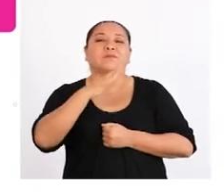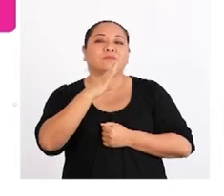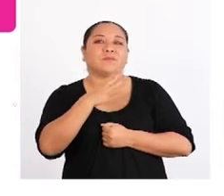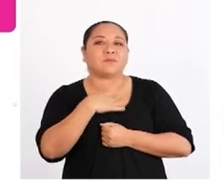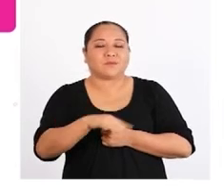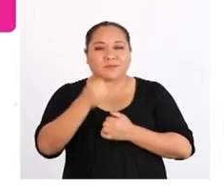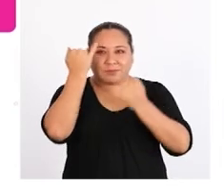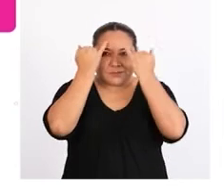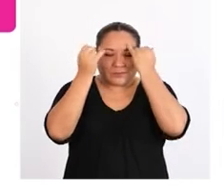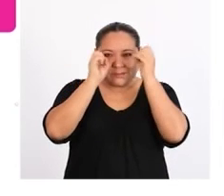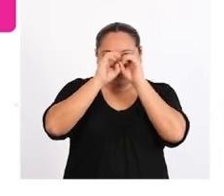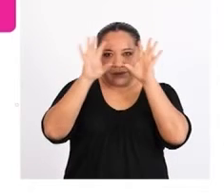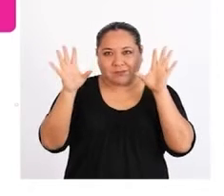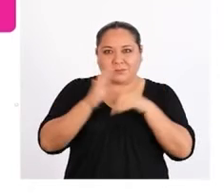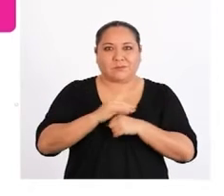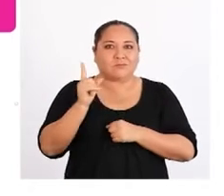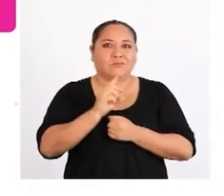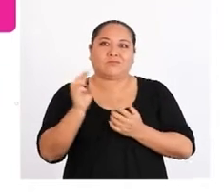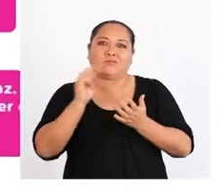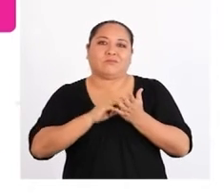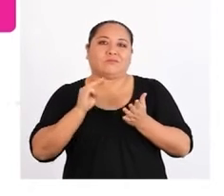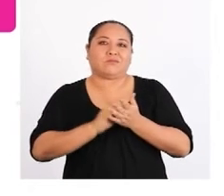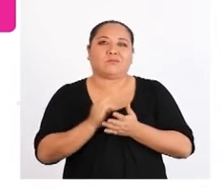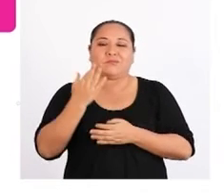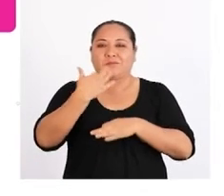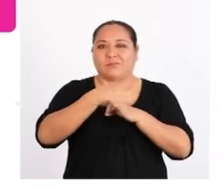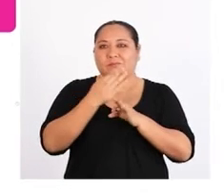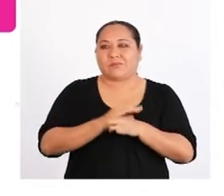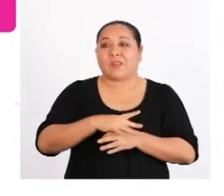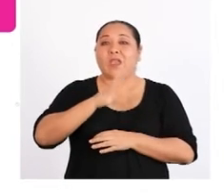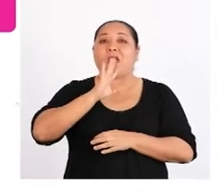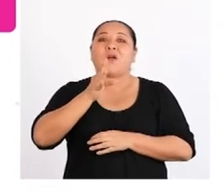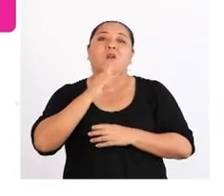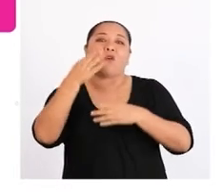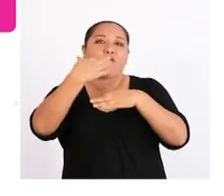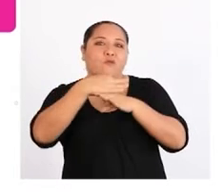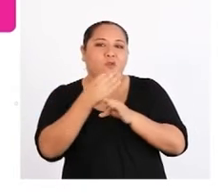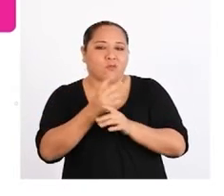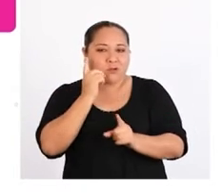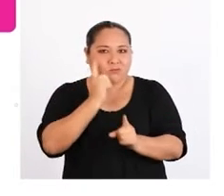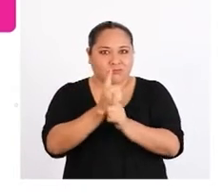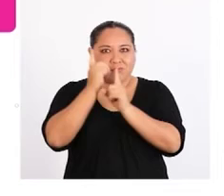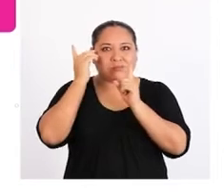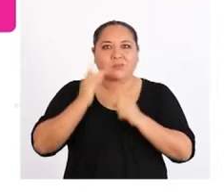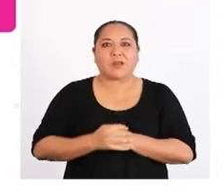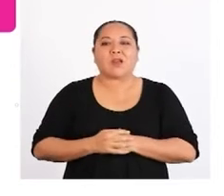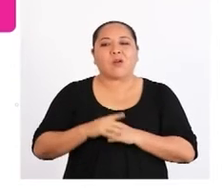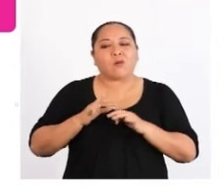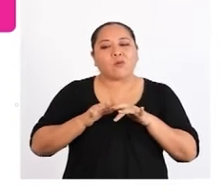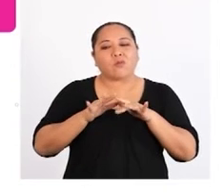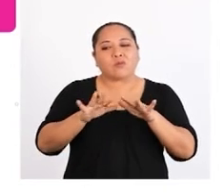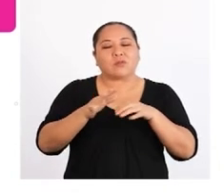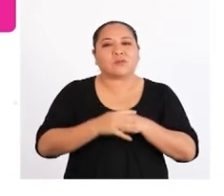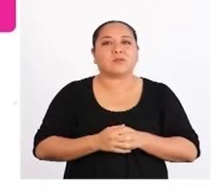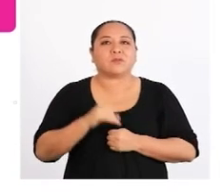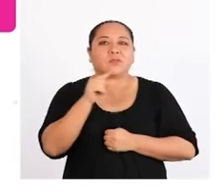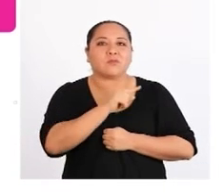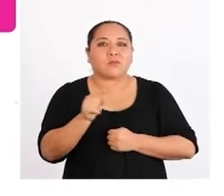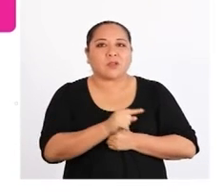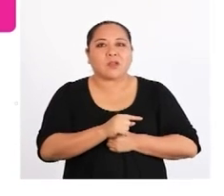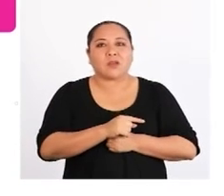con elocuencia no es más que la facultad de hablar de modo eficaz, fluidamente,